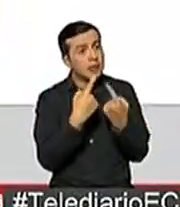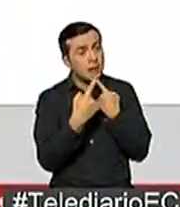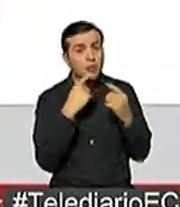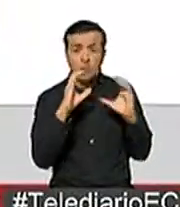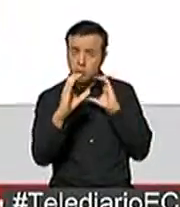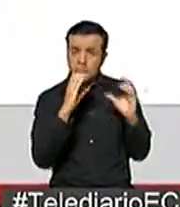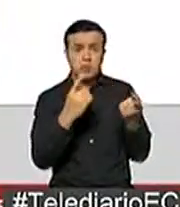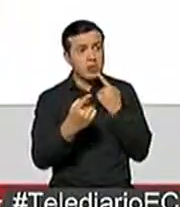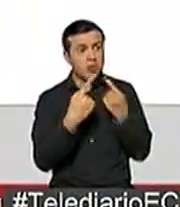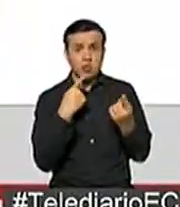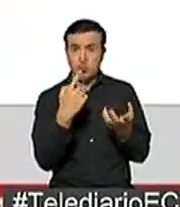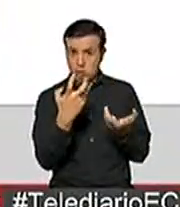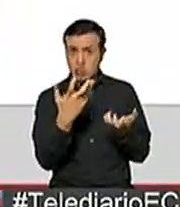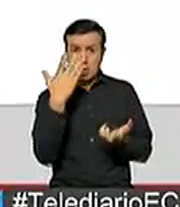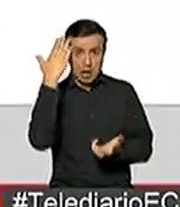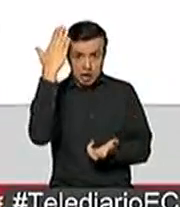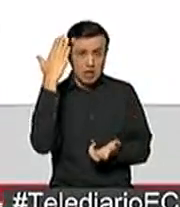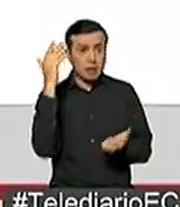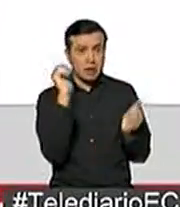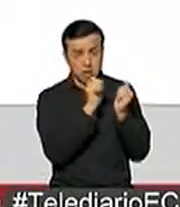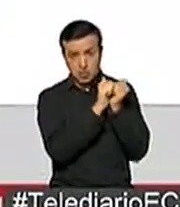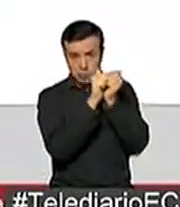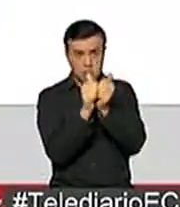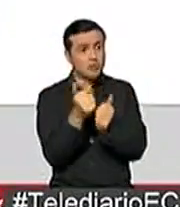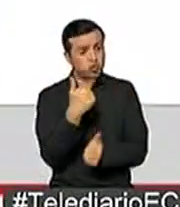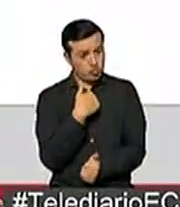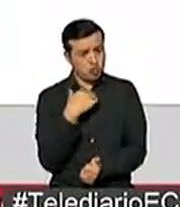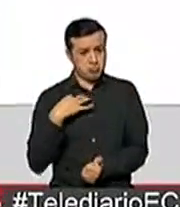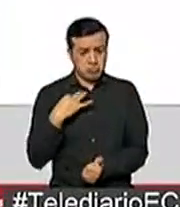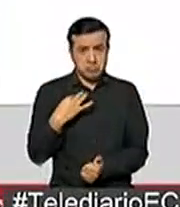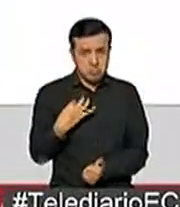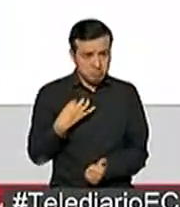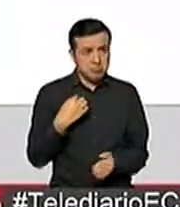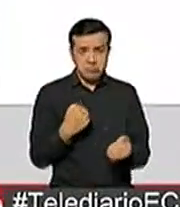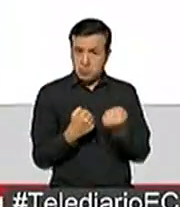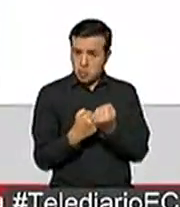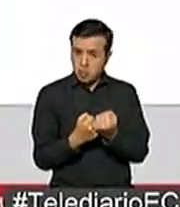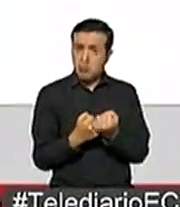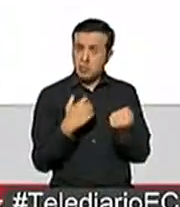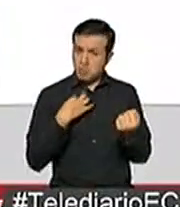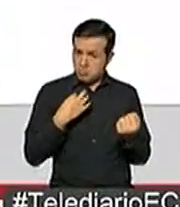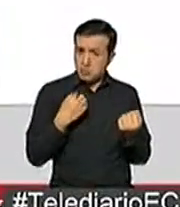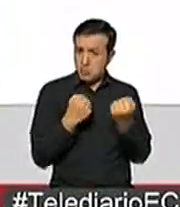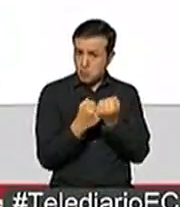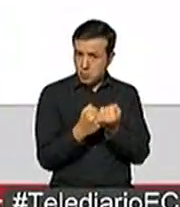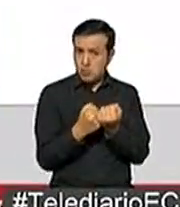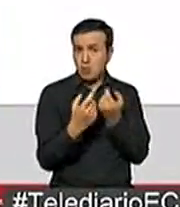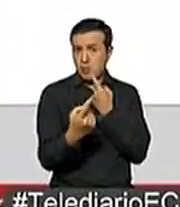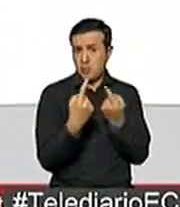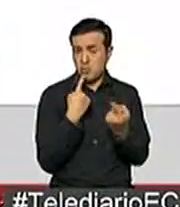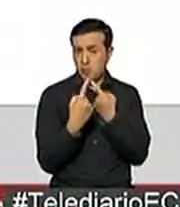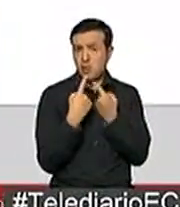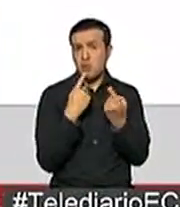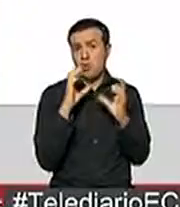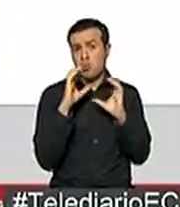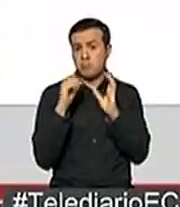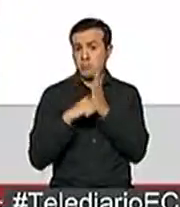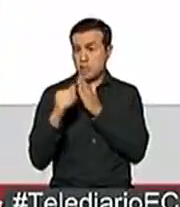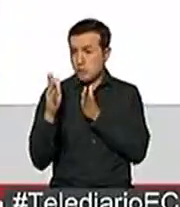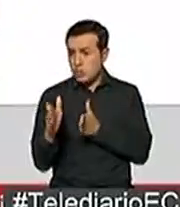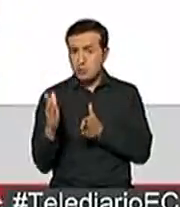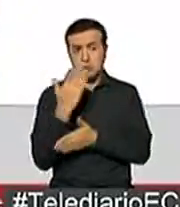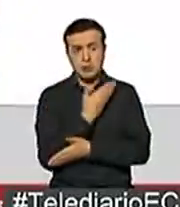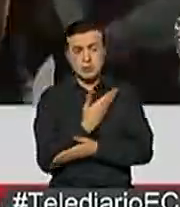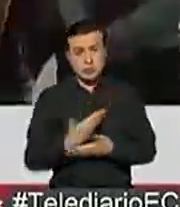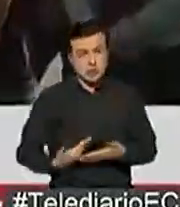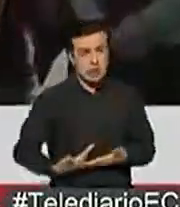si quieren que el alcalde les acompañe aquí me pongo yo listo para ir a conversar con un ministro ir a conversar con el